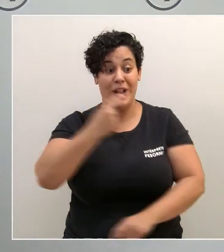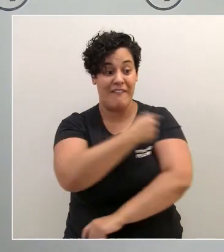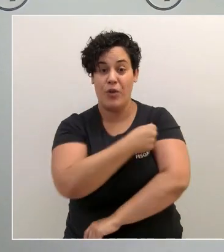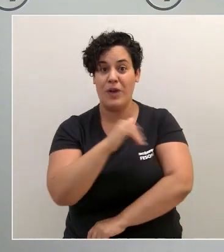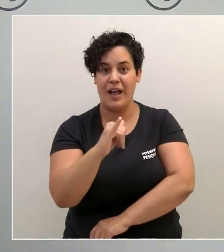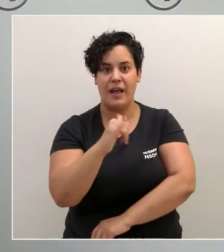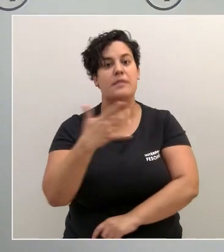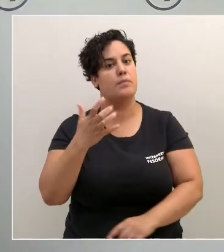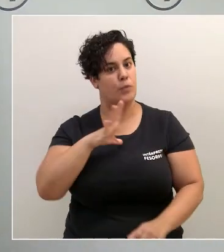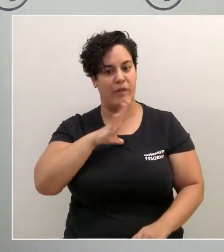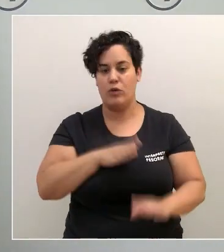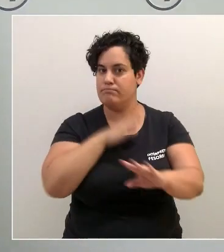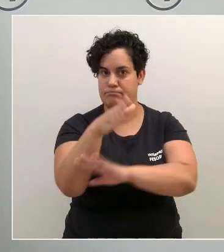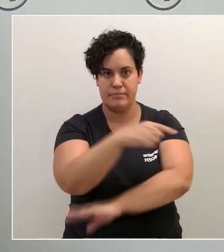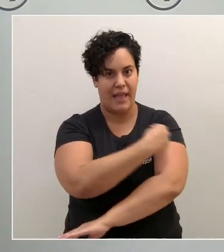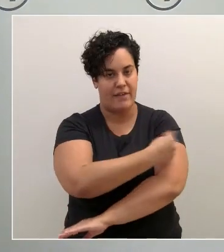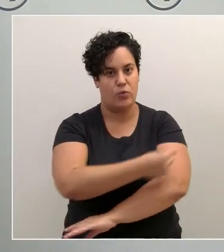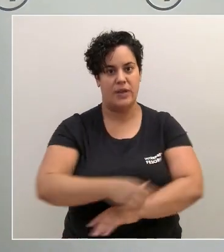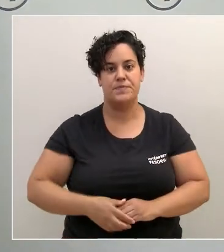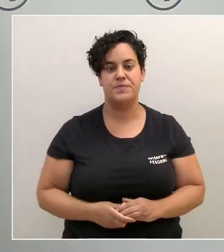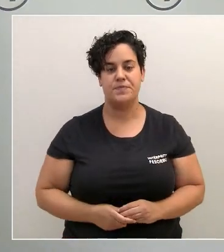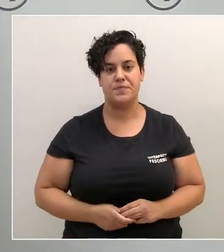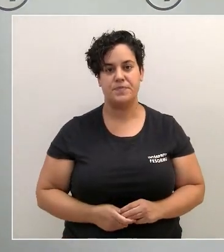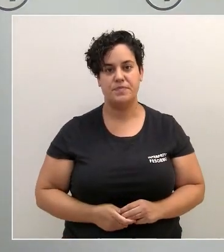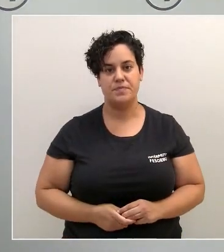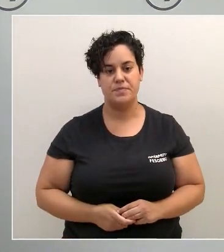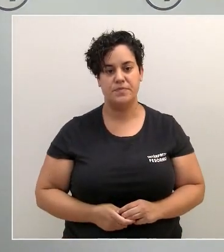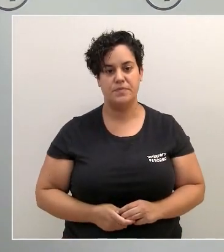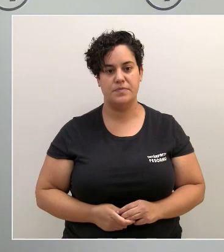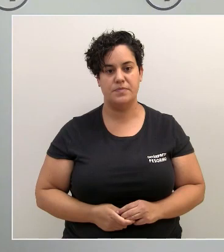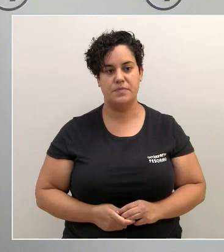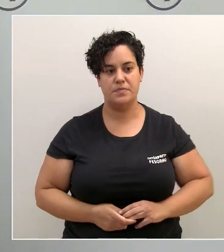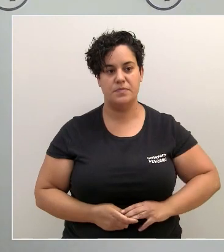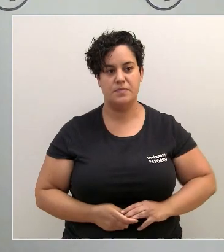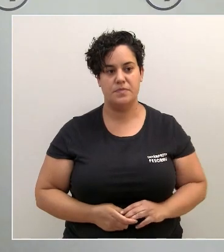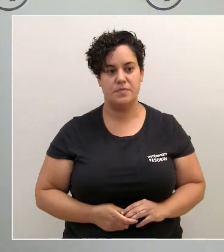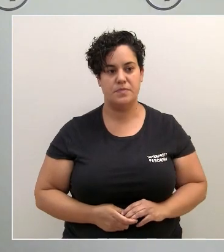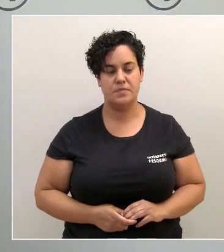se vacunen. Perdonad que interrumpa, pero... No, muy bien.